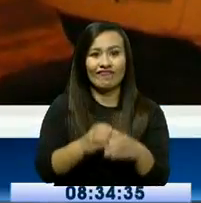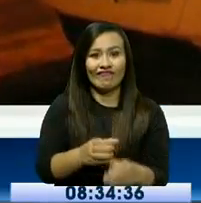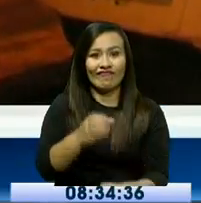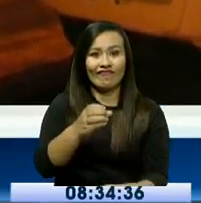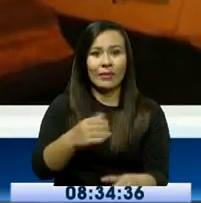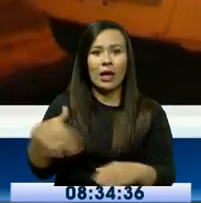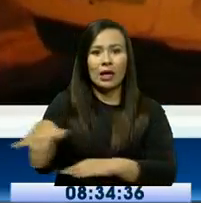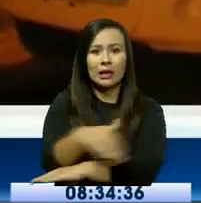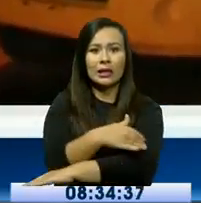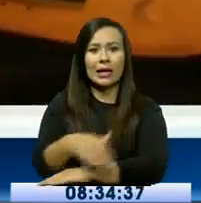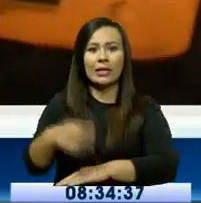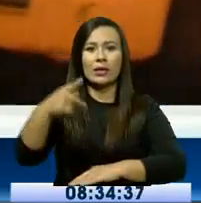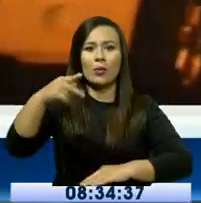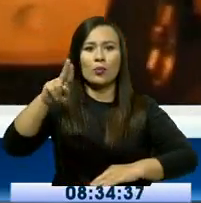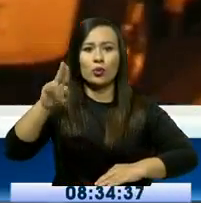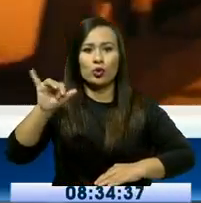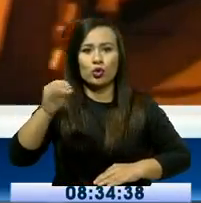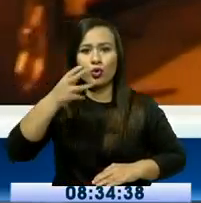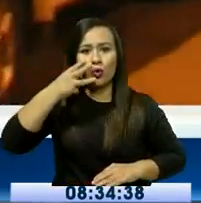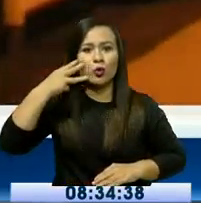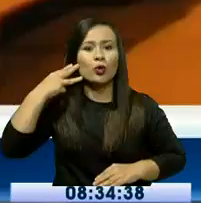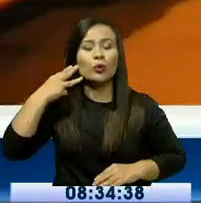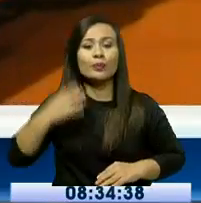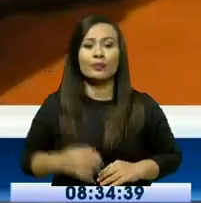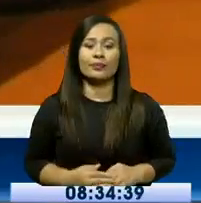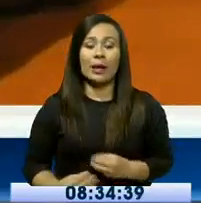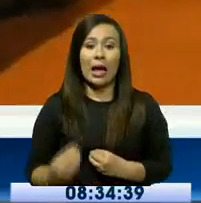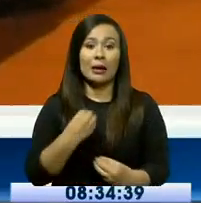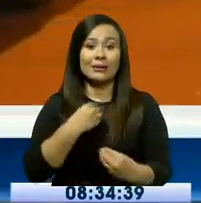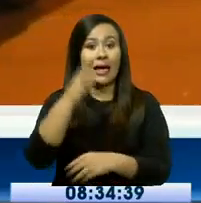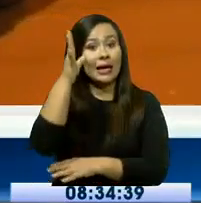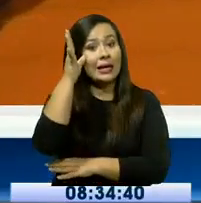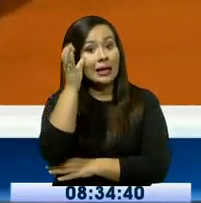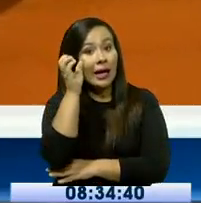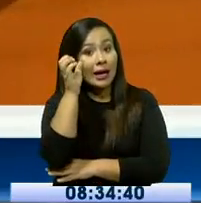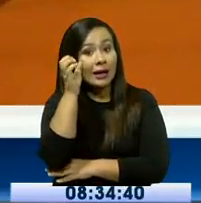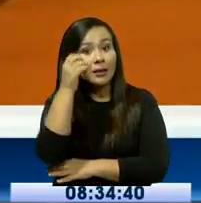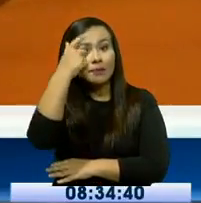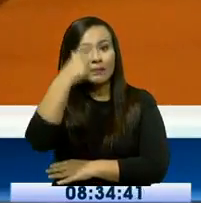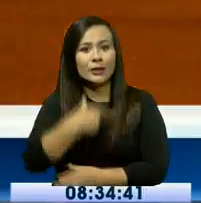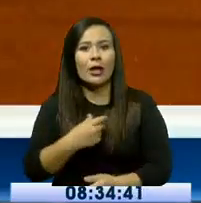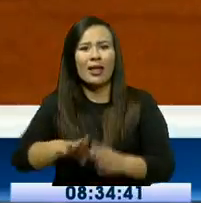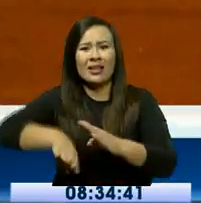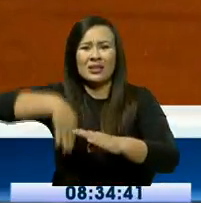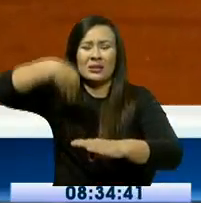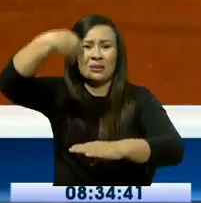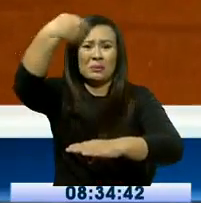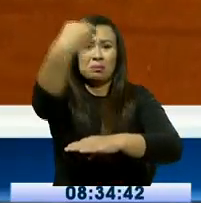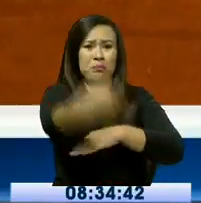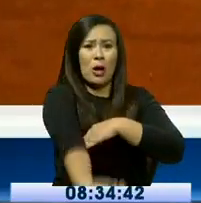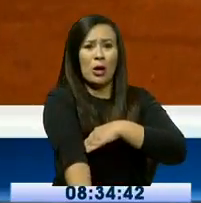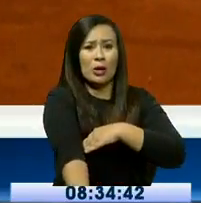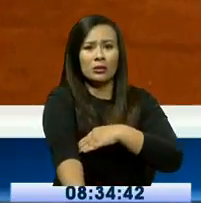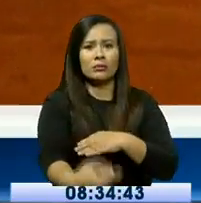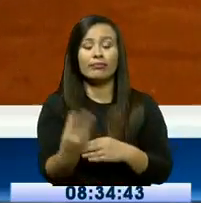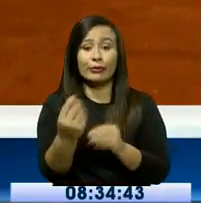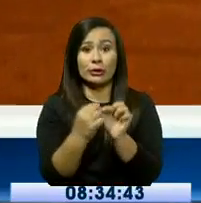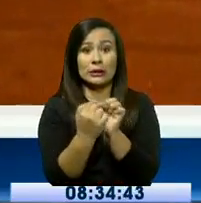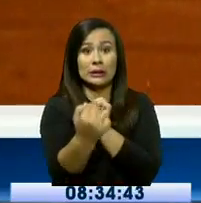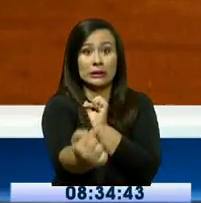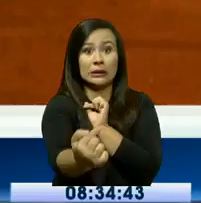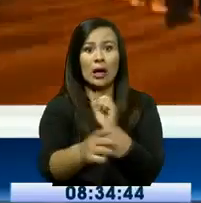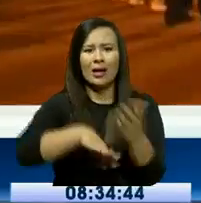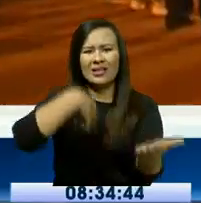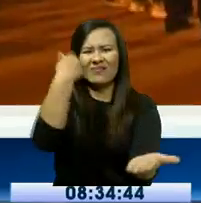calles principales del barrio obrero de Puyo, por lo que se presume que habría salido volando y cayendo metros adelante